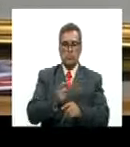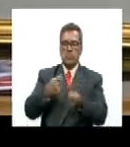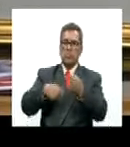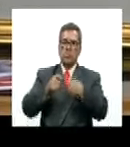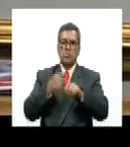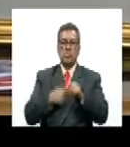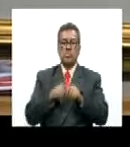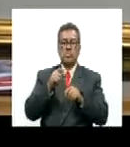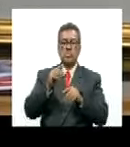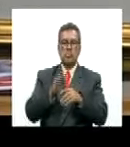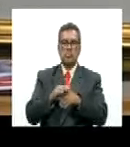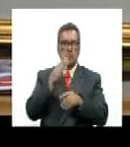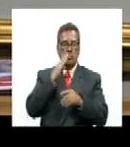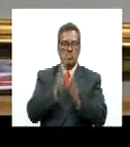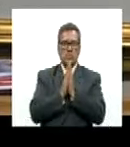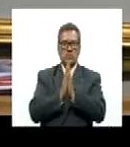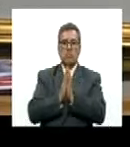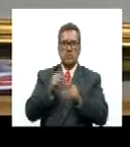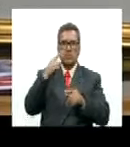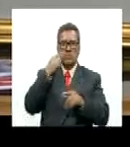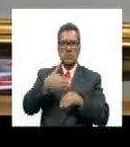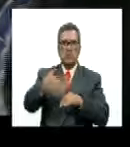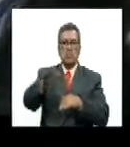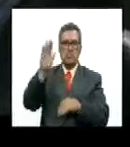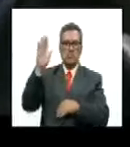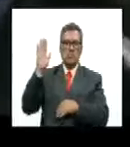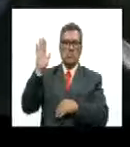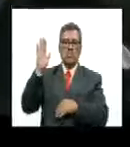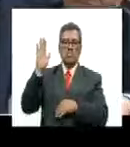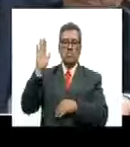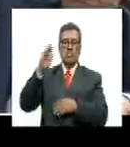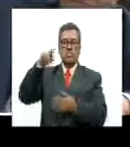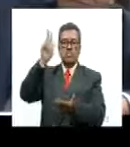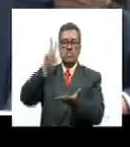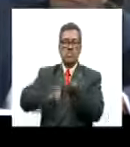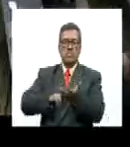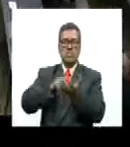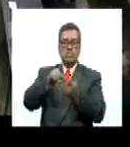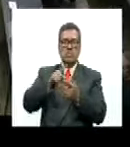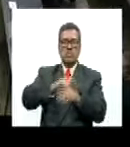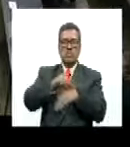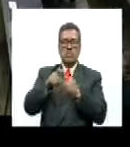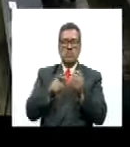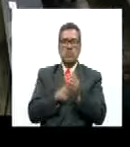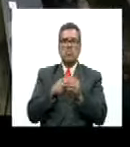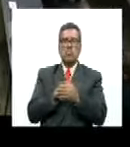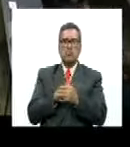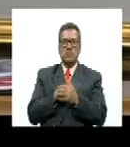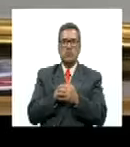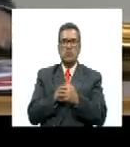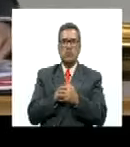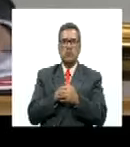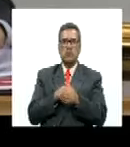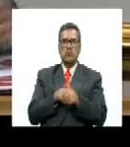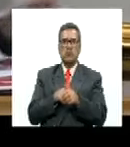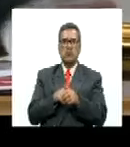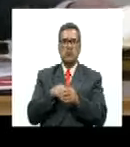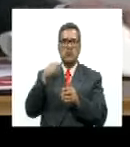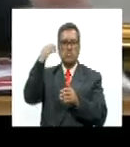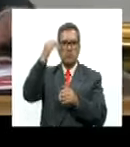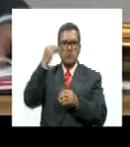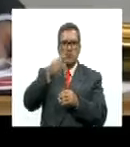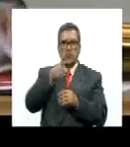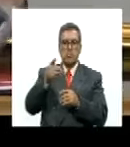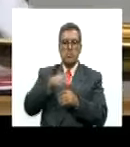inversiones, por favor, sírvanse a manifestarlo con la señal de costumbre. Queda aprobado por unanimidad. En